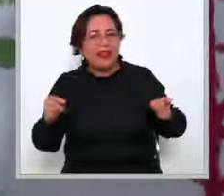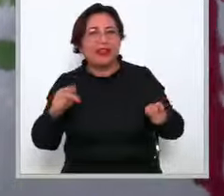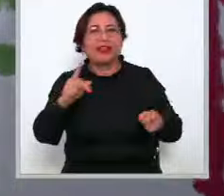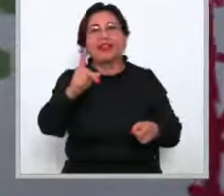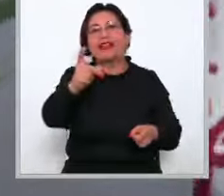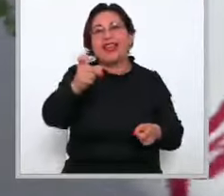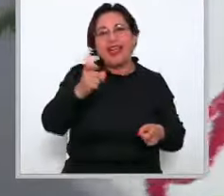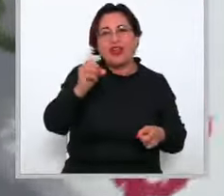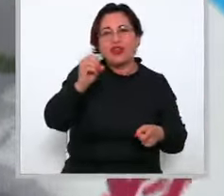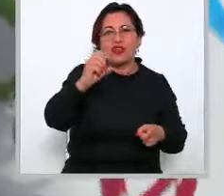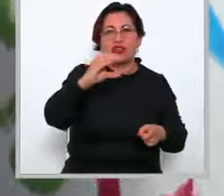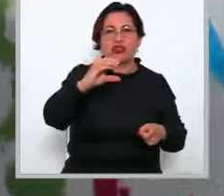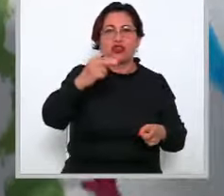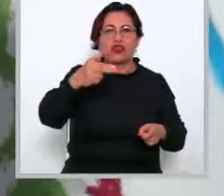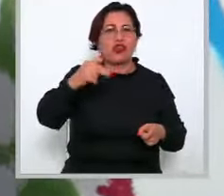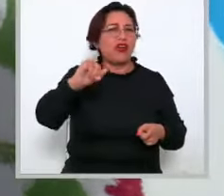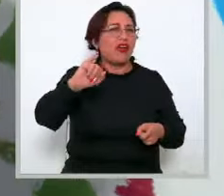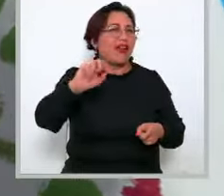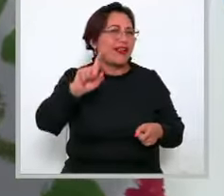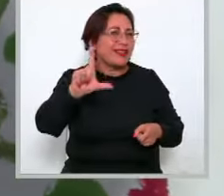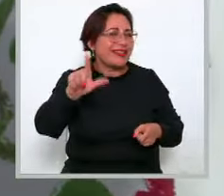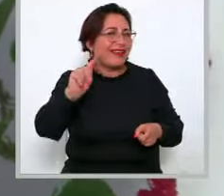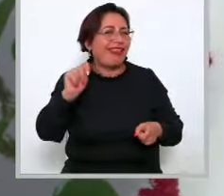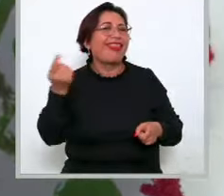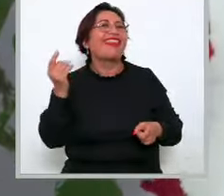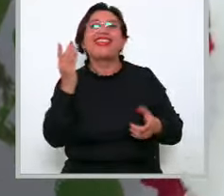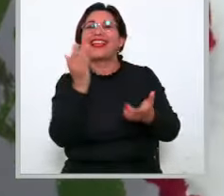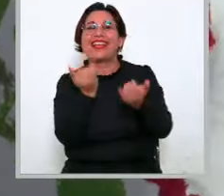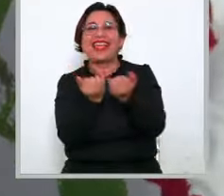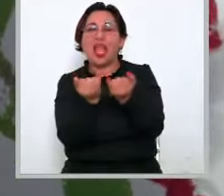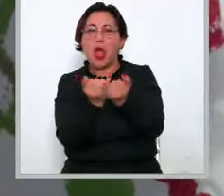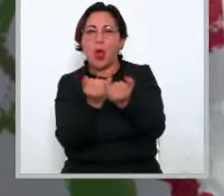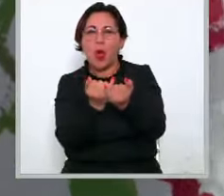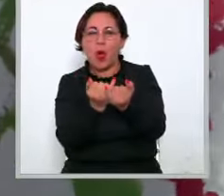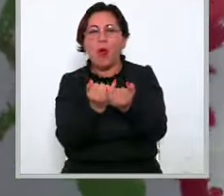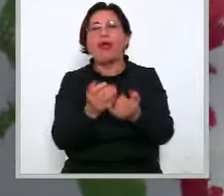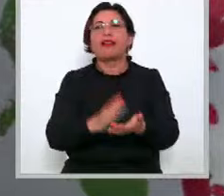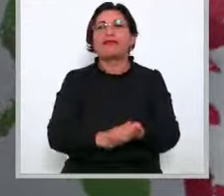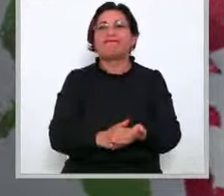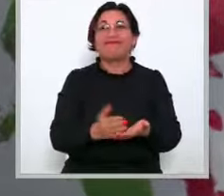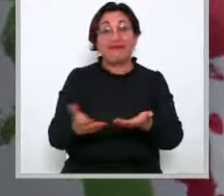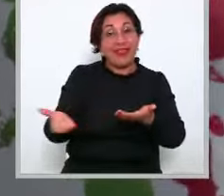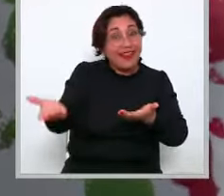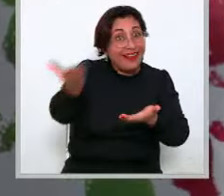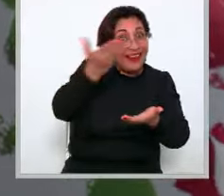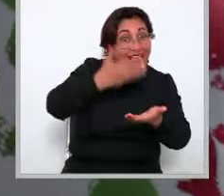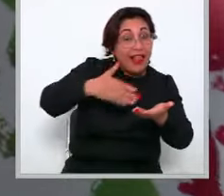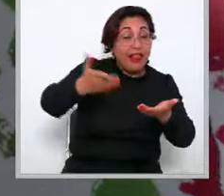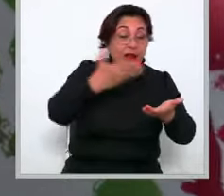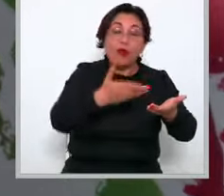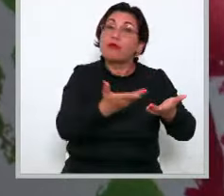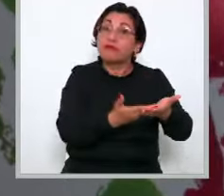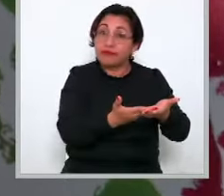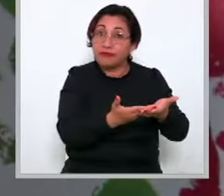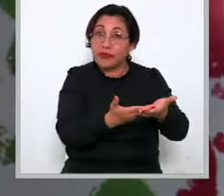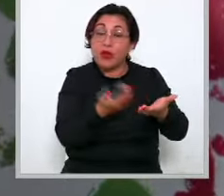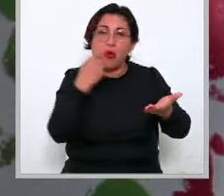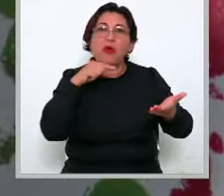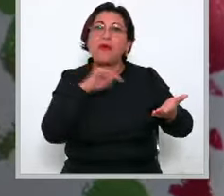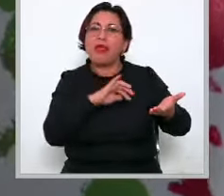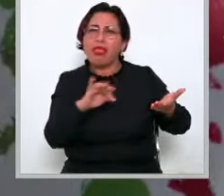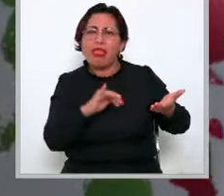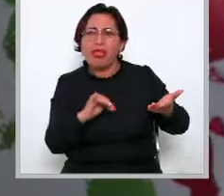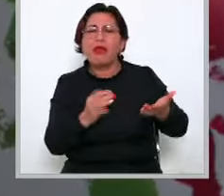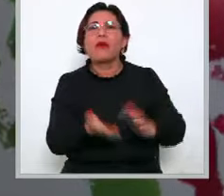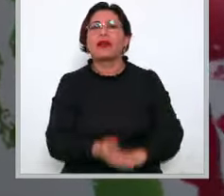Jimena y Ian Marco, que en este día también van a poner más adelante a acompañarnos y darnos pues un poco más de esta vivencia.